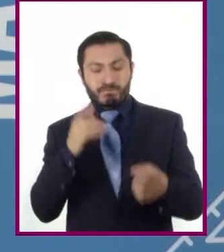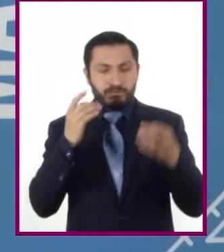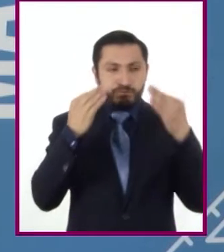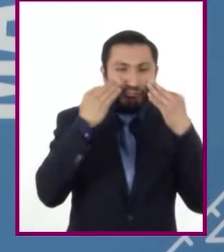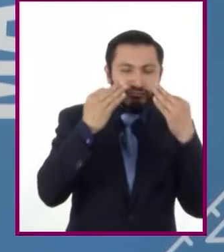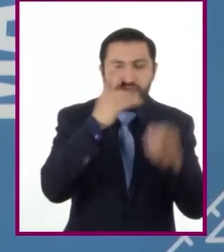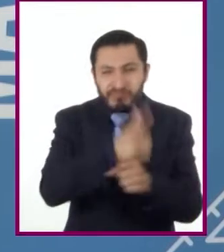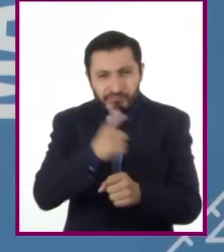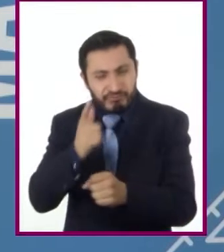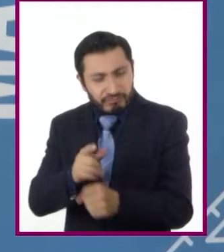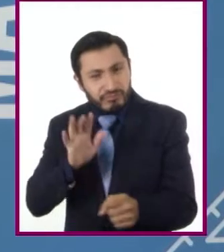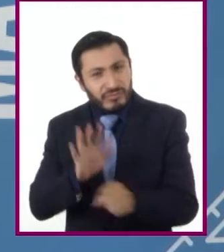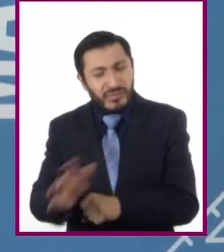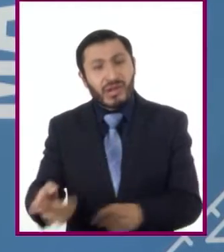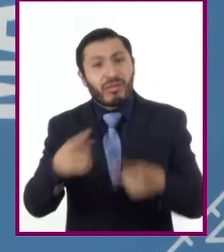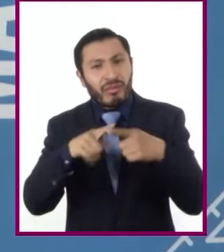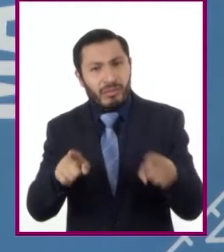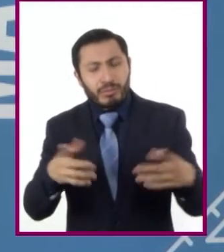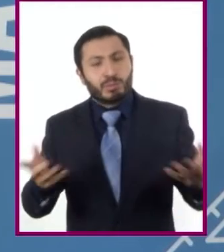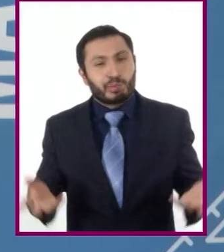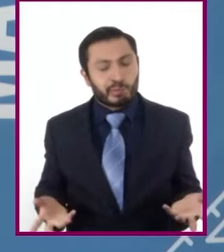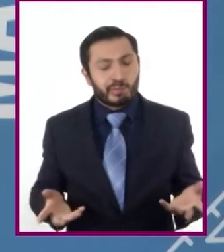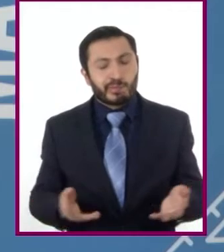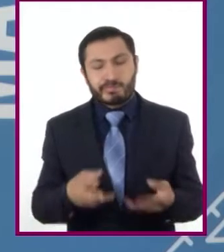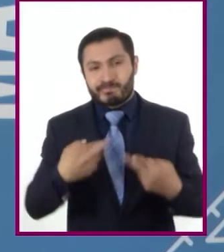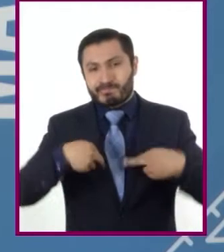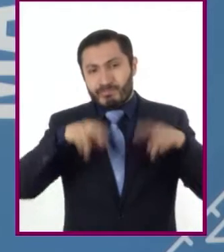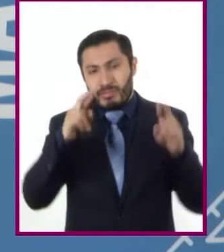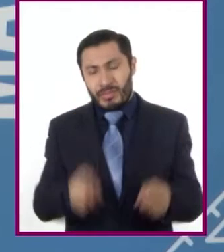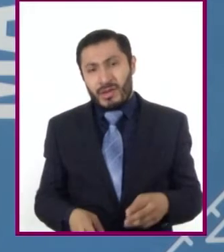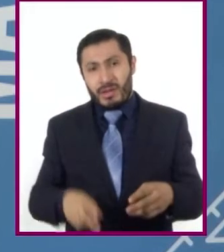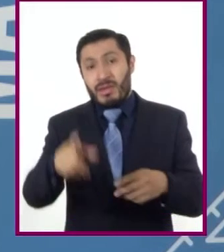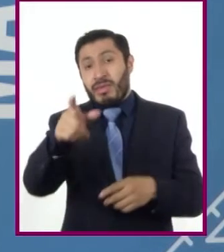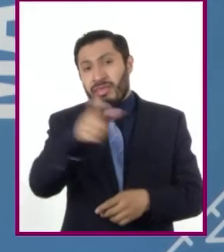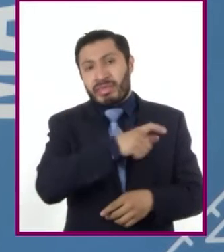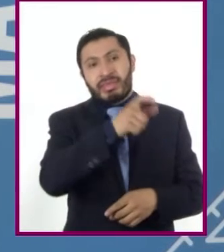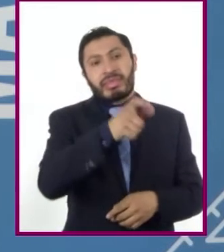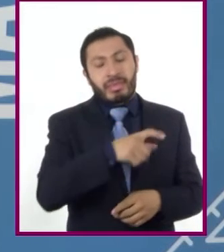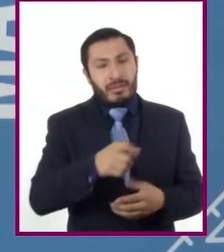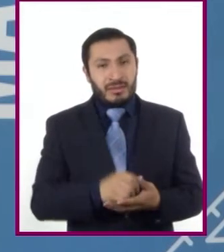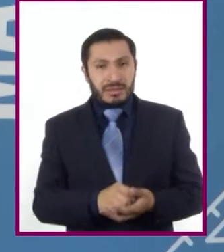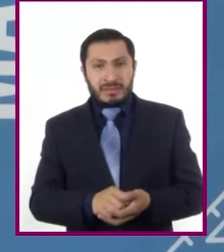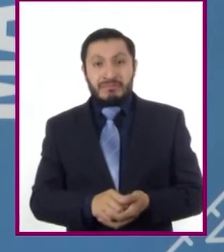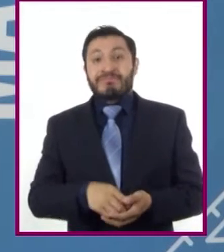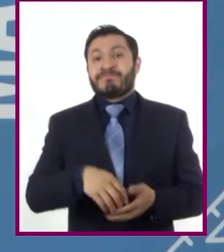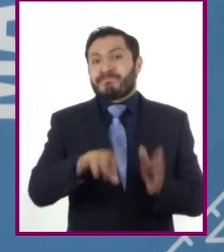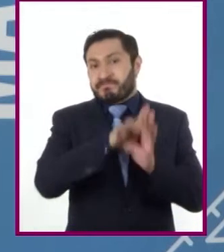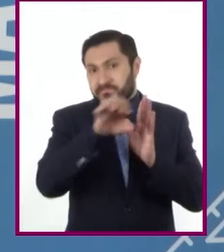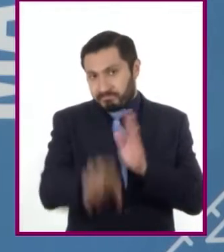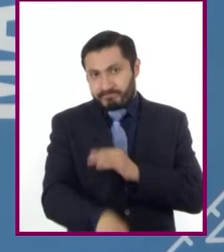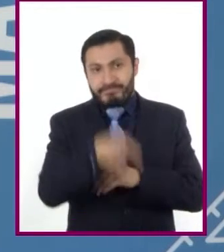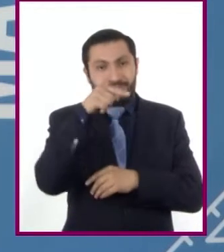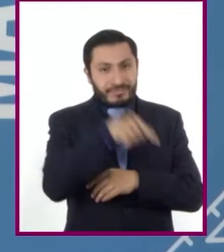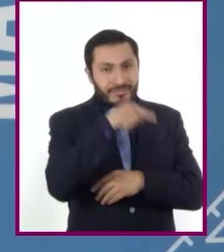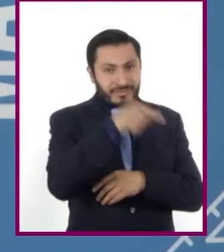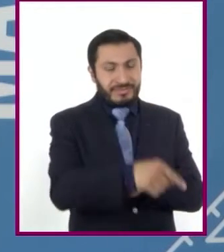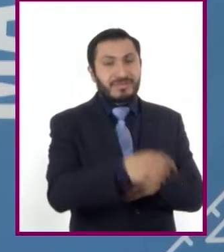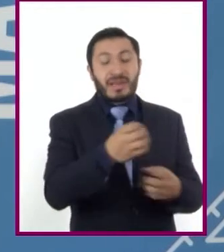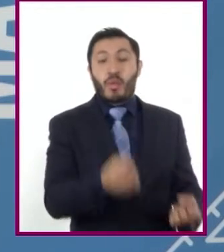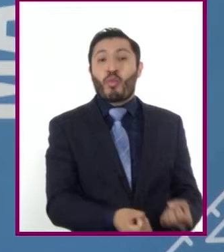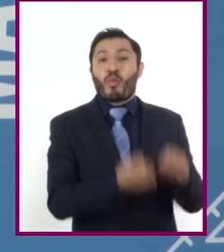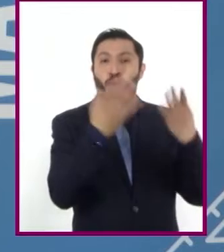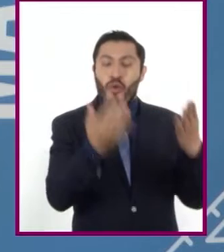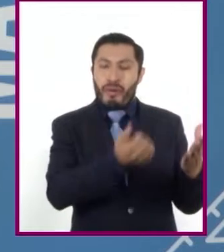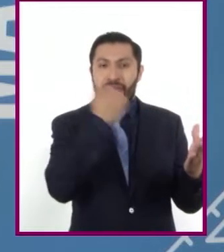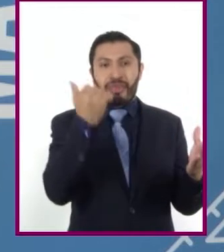Identificamos a la variable independiente representada con la literal x. En este caso, corresponde a la